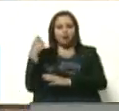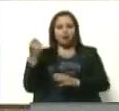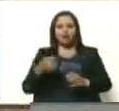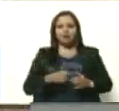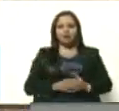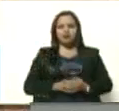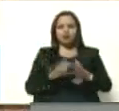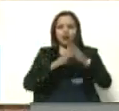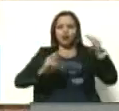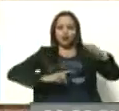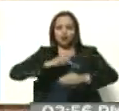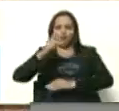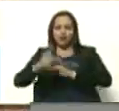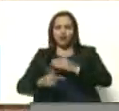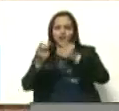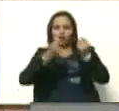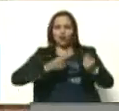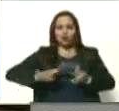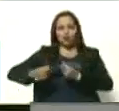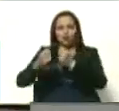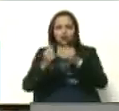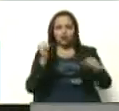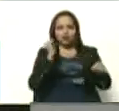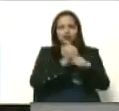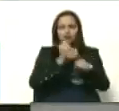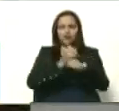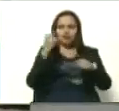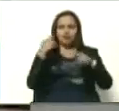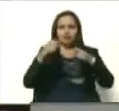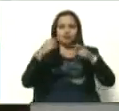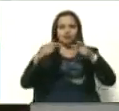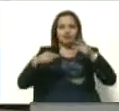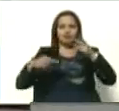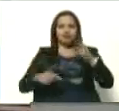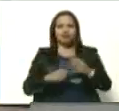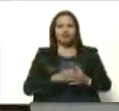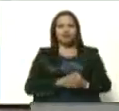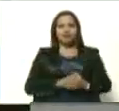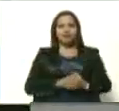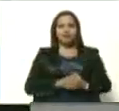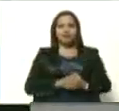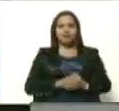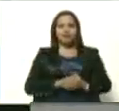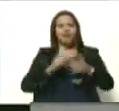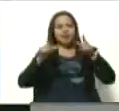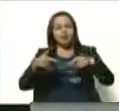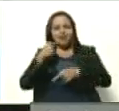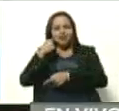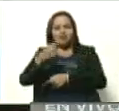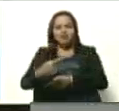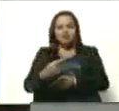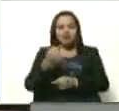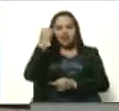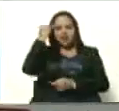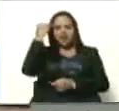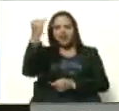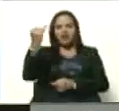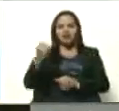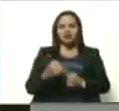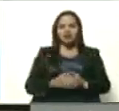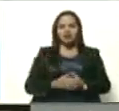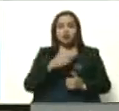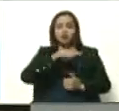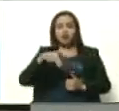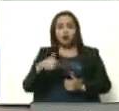los planos, en el plano económico, productivo. Y un poco ciñéndonos a esa idea,